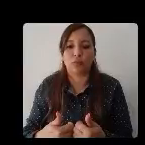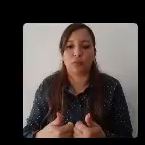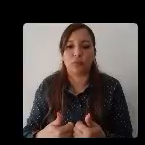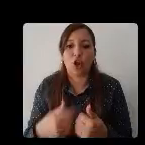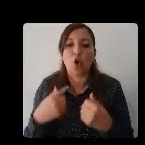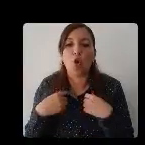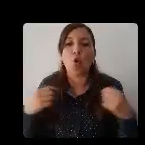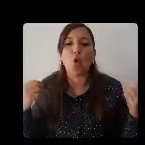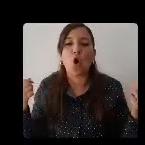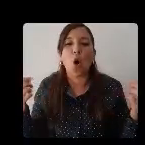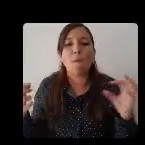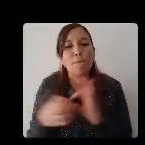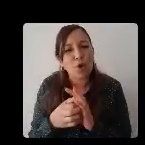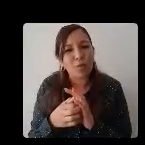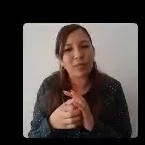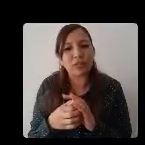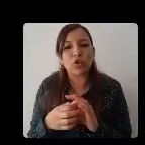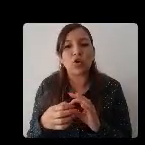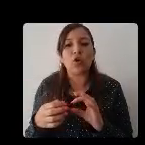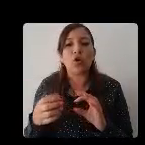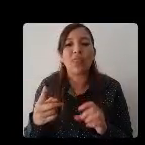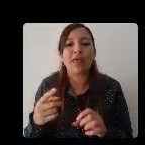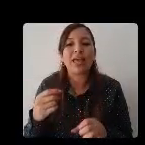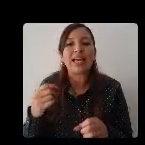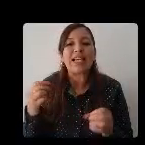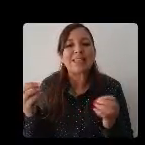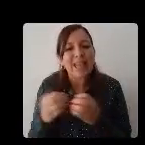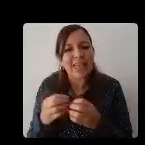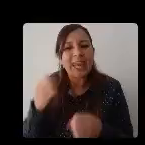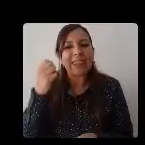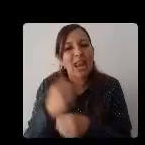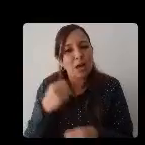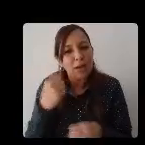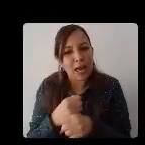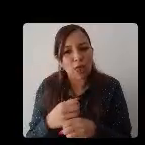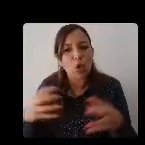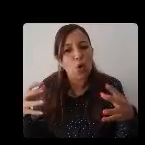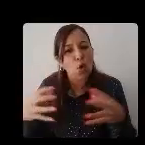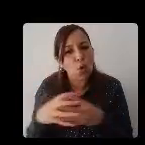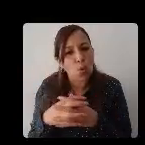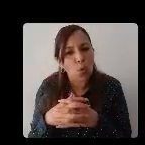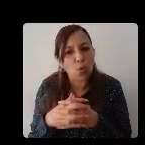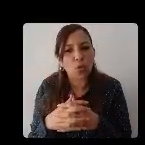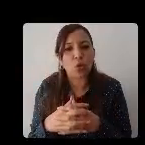nuestro lugar que tenemos. Y invoco, ¿no?, a mucha gente que piensa,